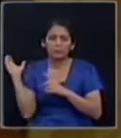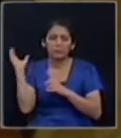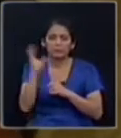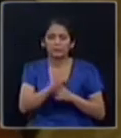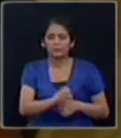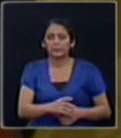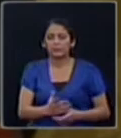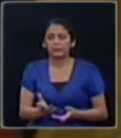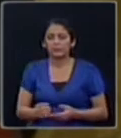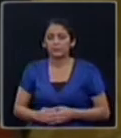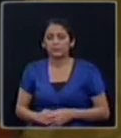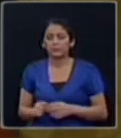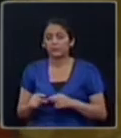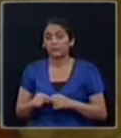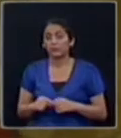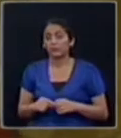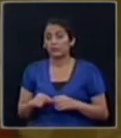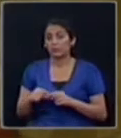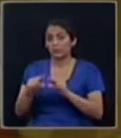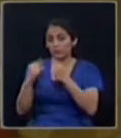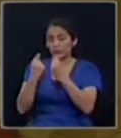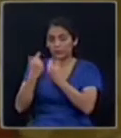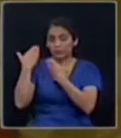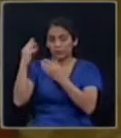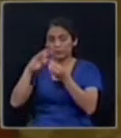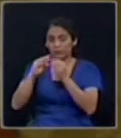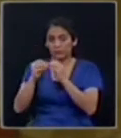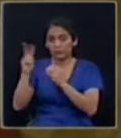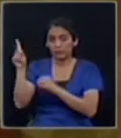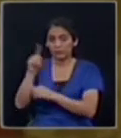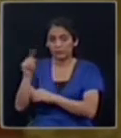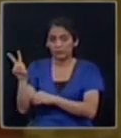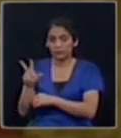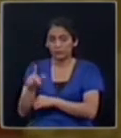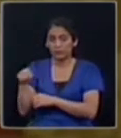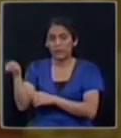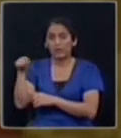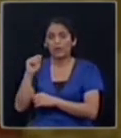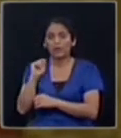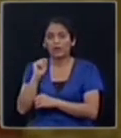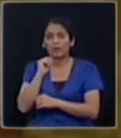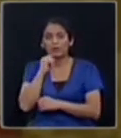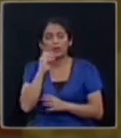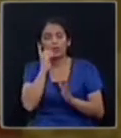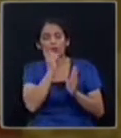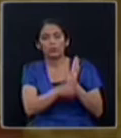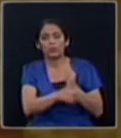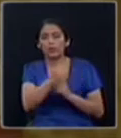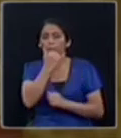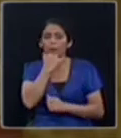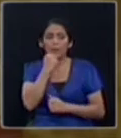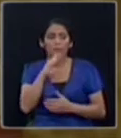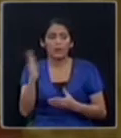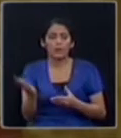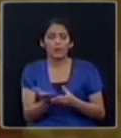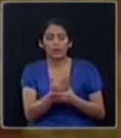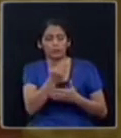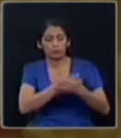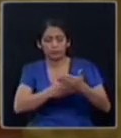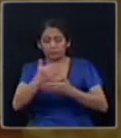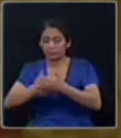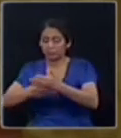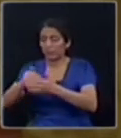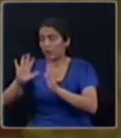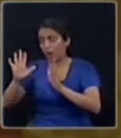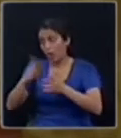impugnadas por CREO y por Alianza País fueron más de 1.200.000 votos recontados en presencia de